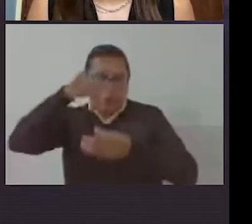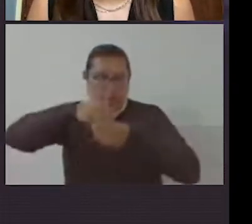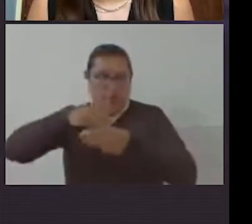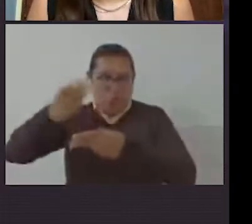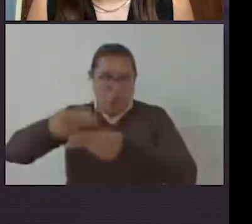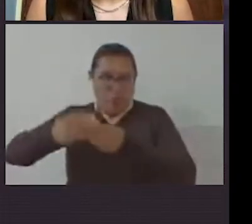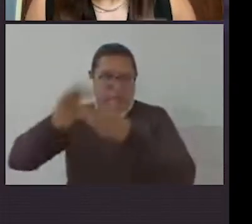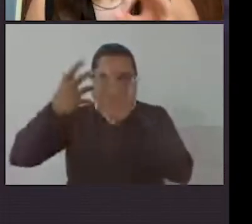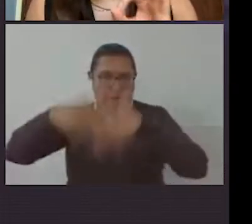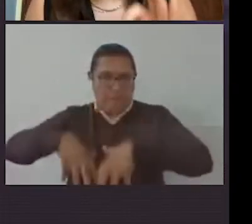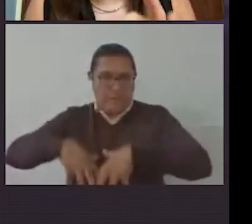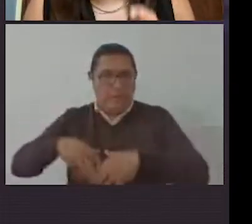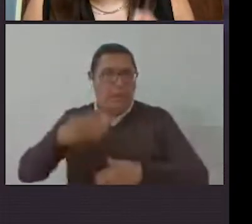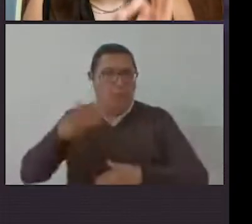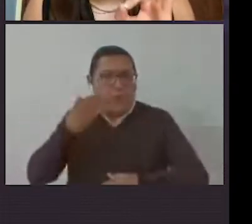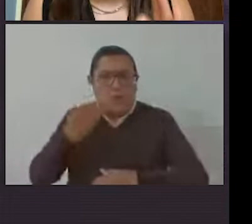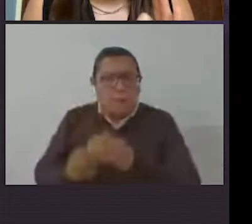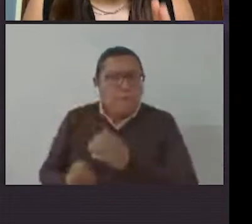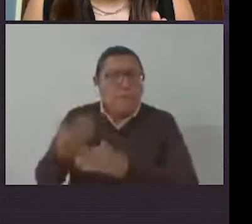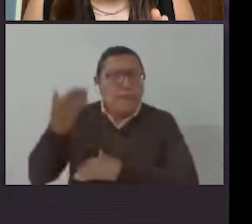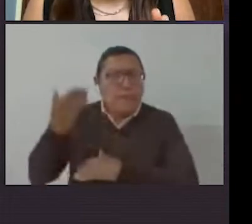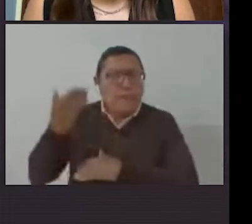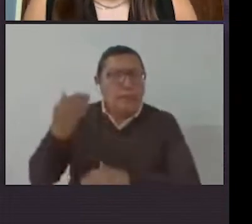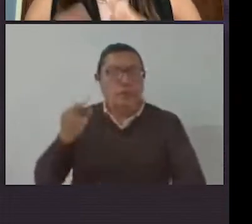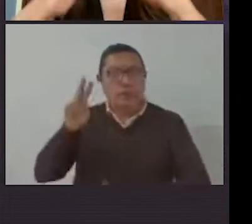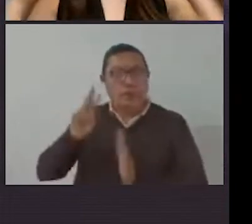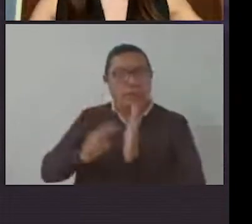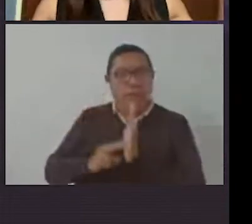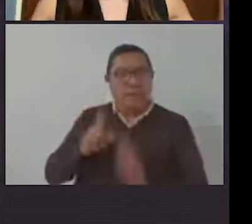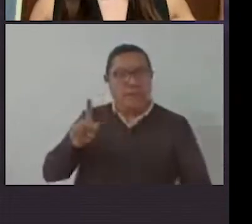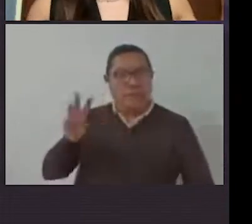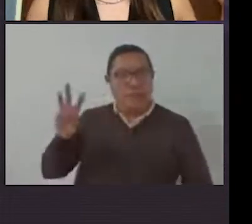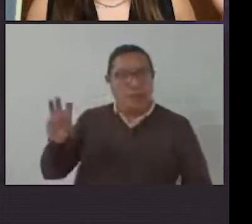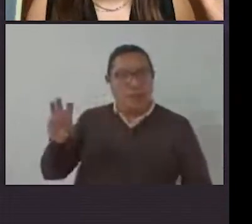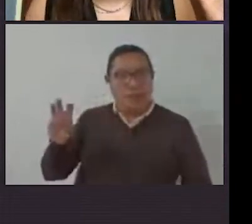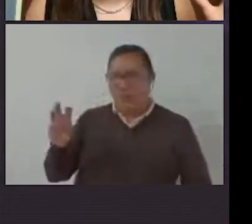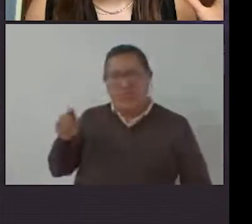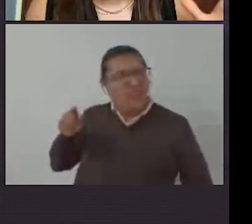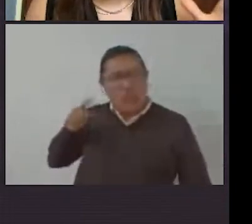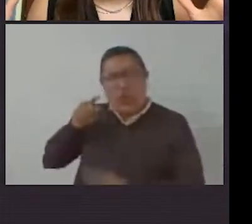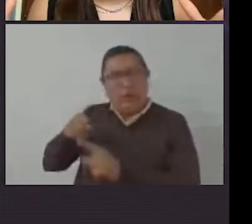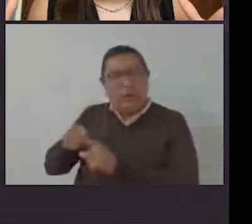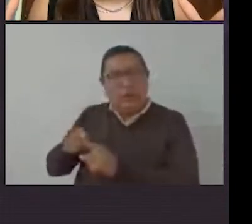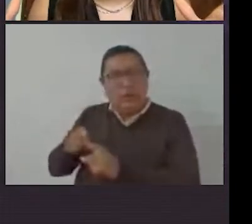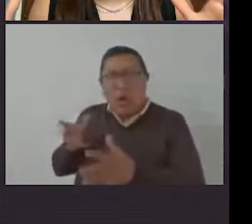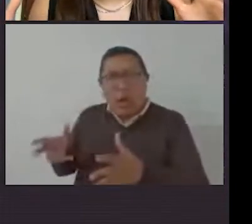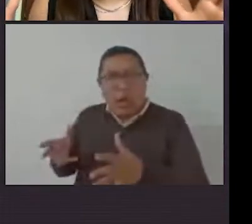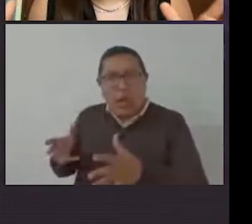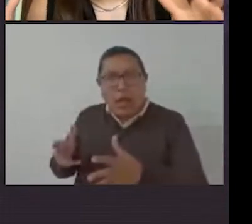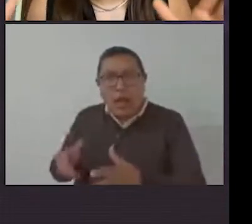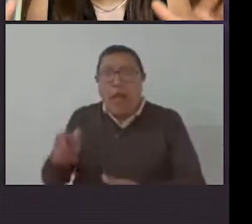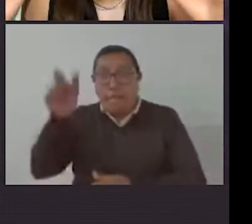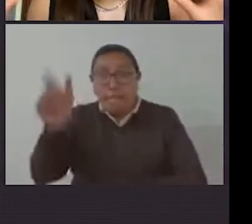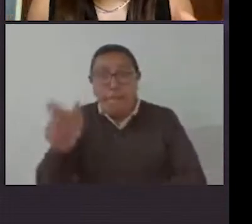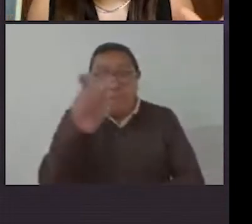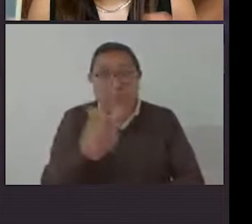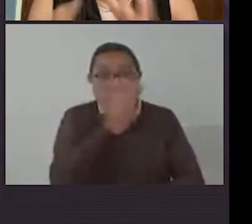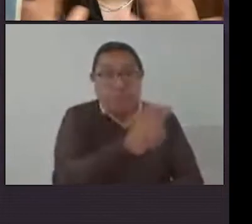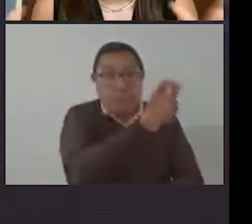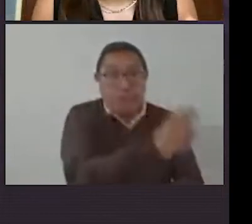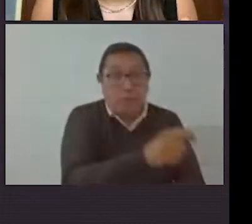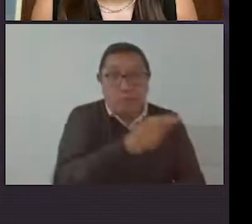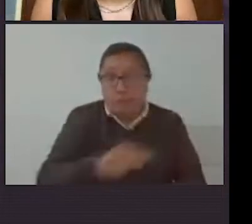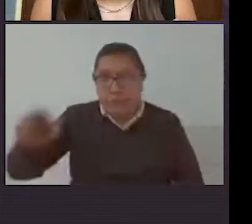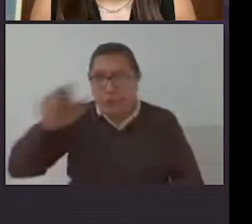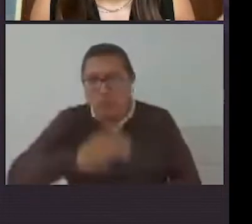el 2018 con un propósito muy claro, que es conectar a los mejores desarrolladores del mundo con las mejores empresas de software